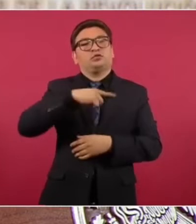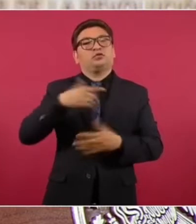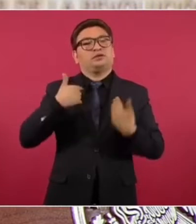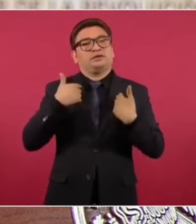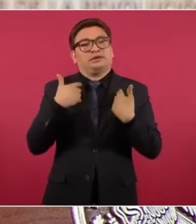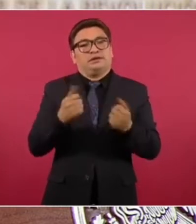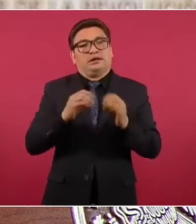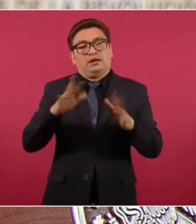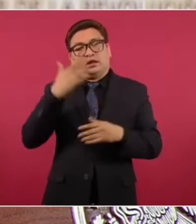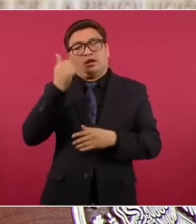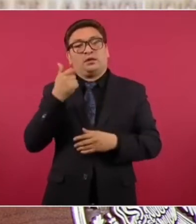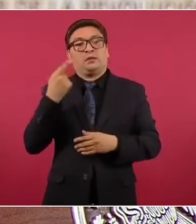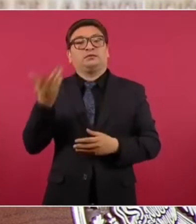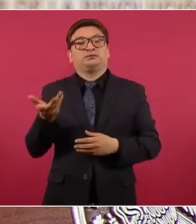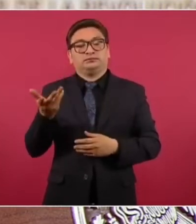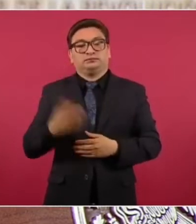lo que plantean.